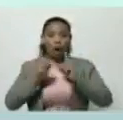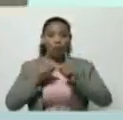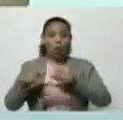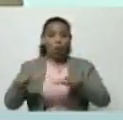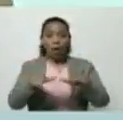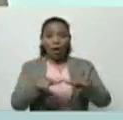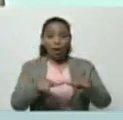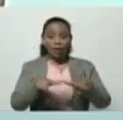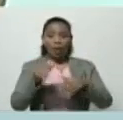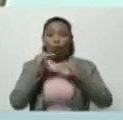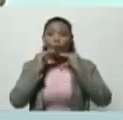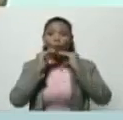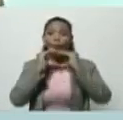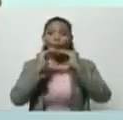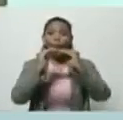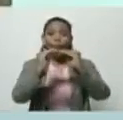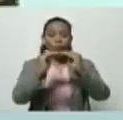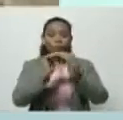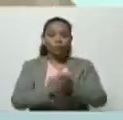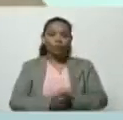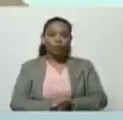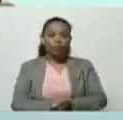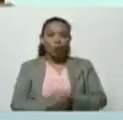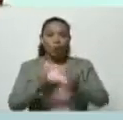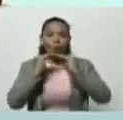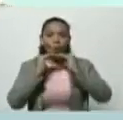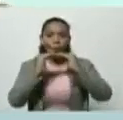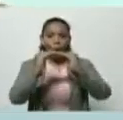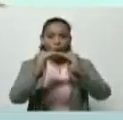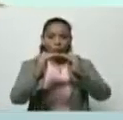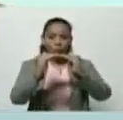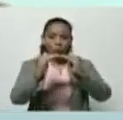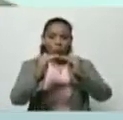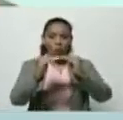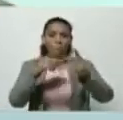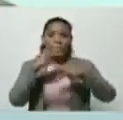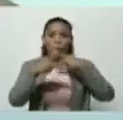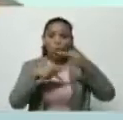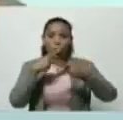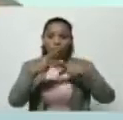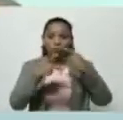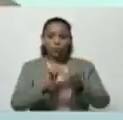En silencio, perdón, es el término. En silencio político.